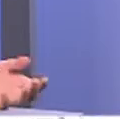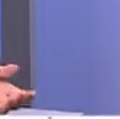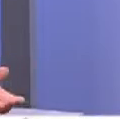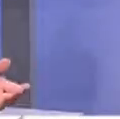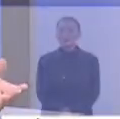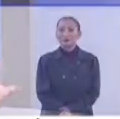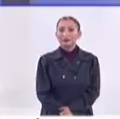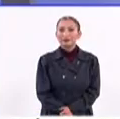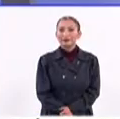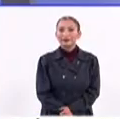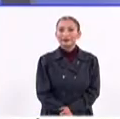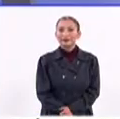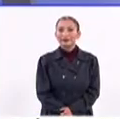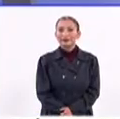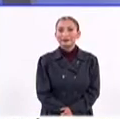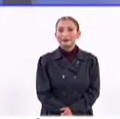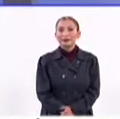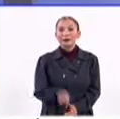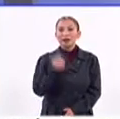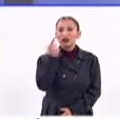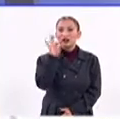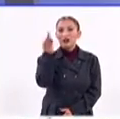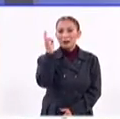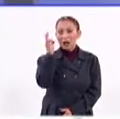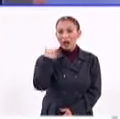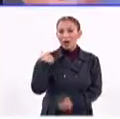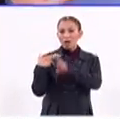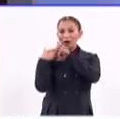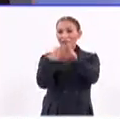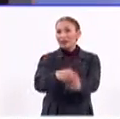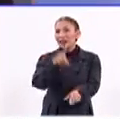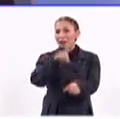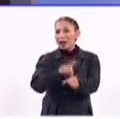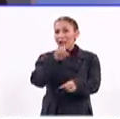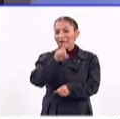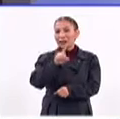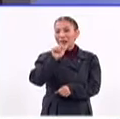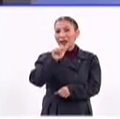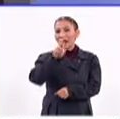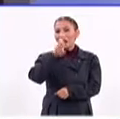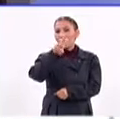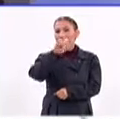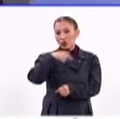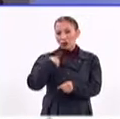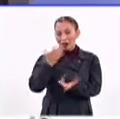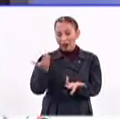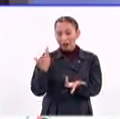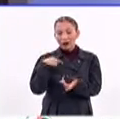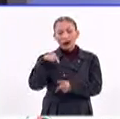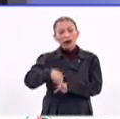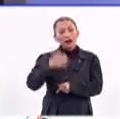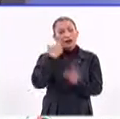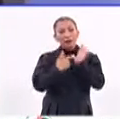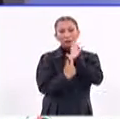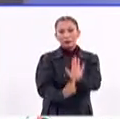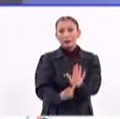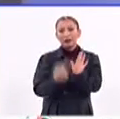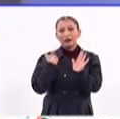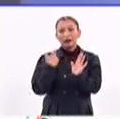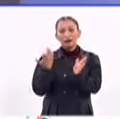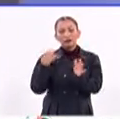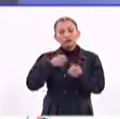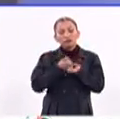Así es, Omar, es que precisamente hoy, 12 de febrero, se conmemora el Día de Darwin, Una celebración que busca resaltar, por supuesto,